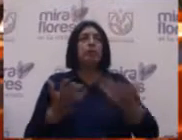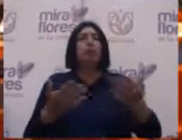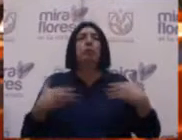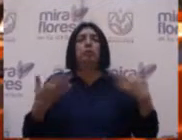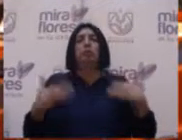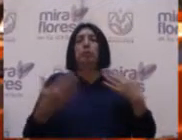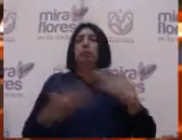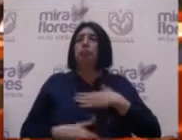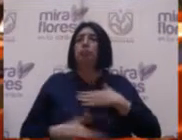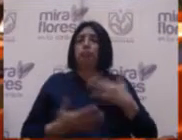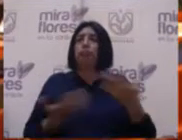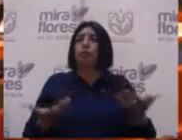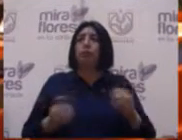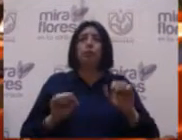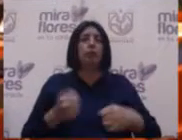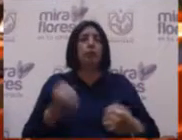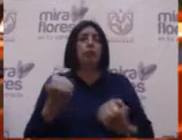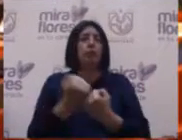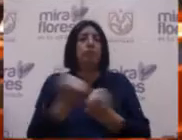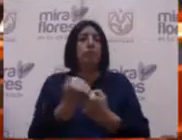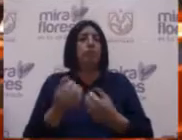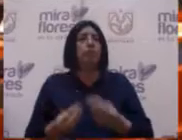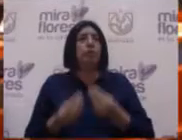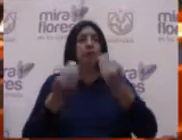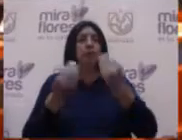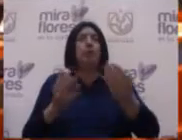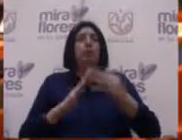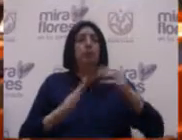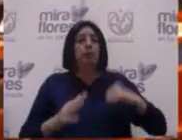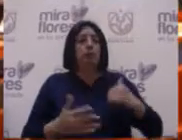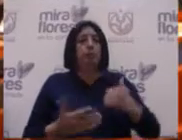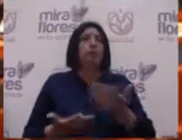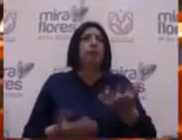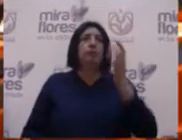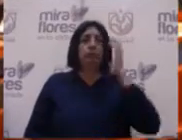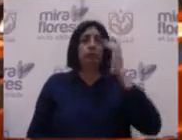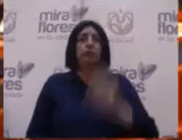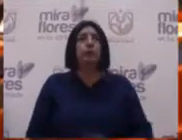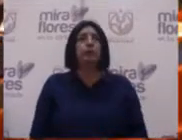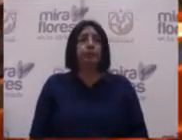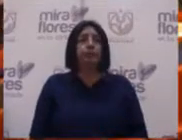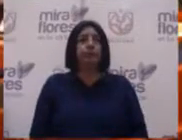contentos y satisfechos que se encuentran por el apoyo que venimos brindándoles como Municipalidad de Miraflores.